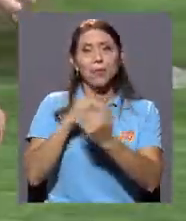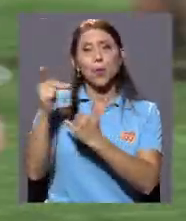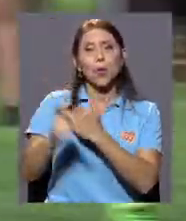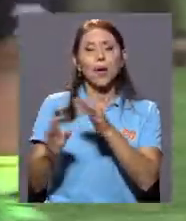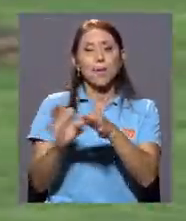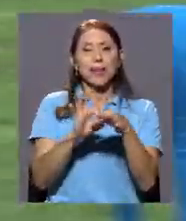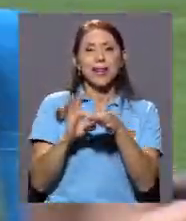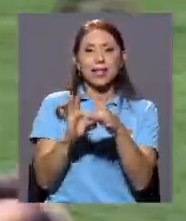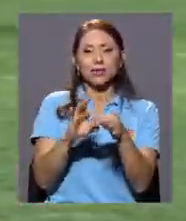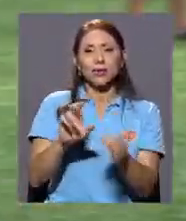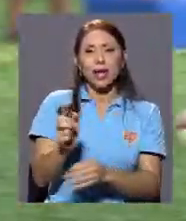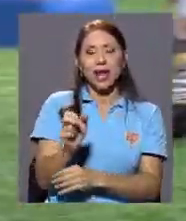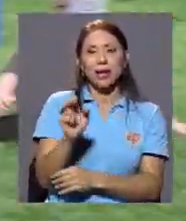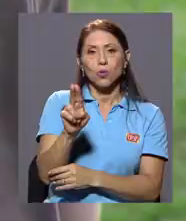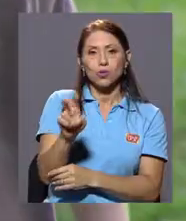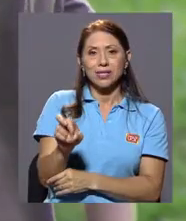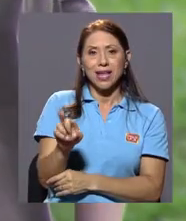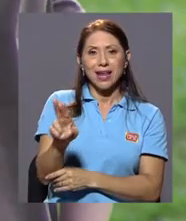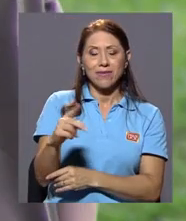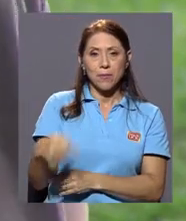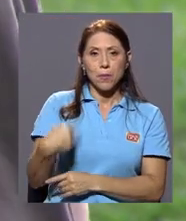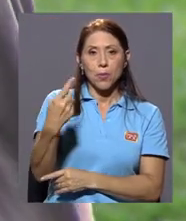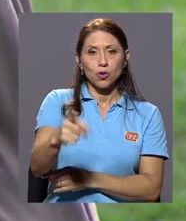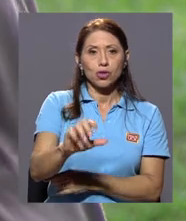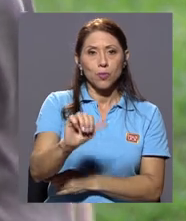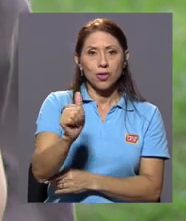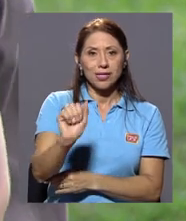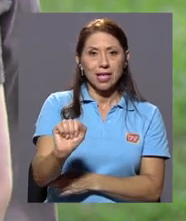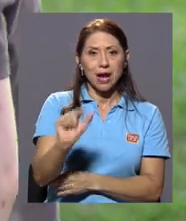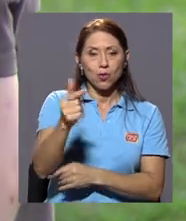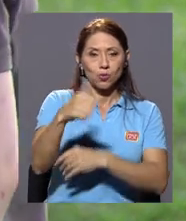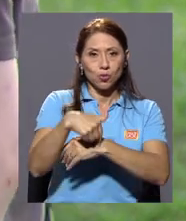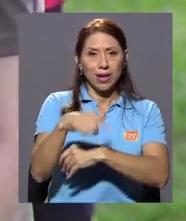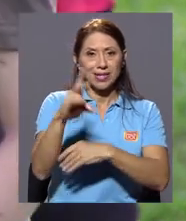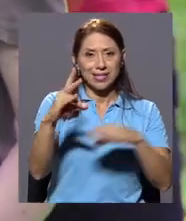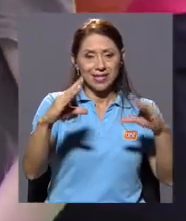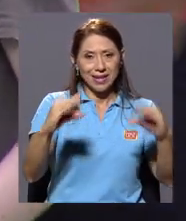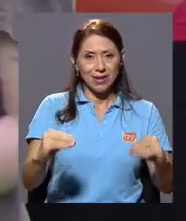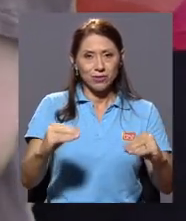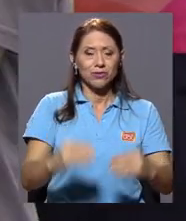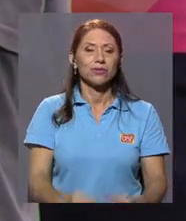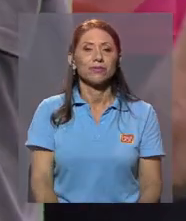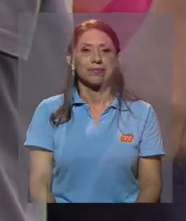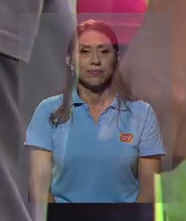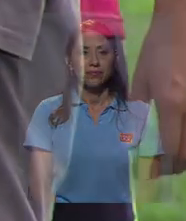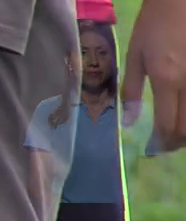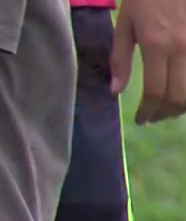Nexos de Canal UCR, que se transmitirá el próximo 10 de agosto a las 7 de la noche.